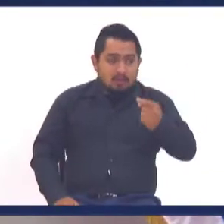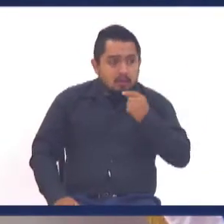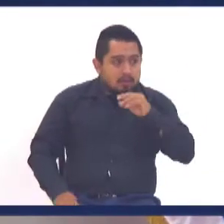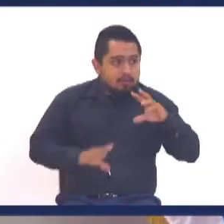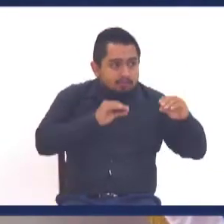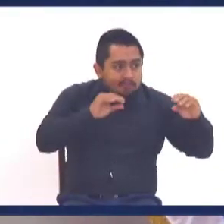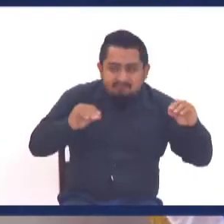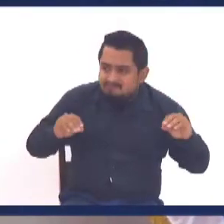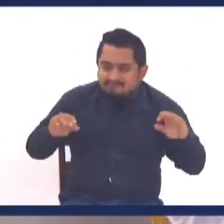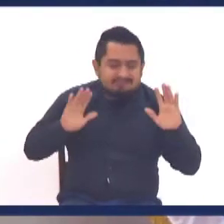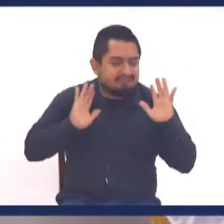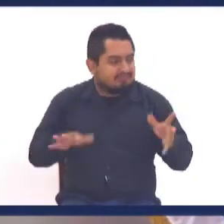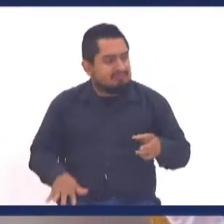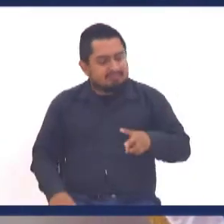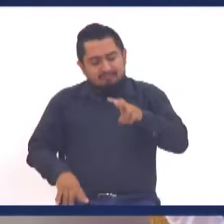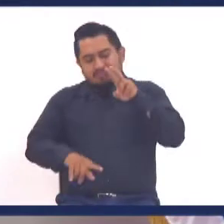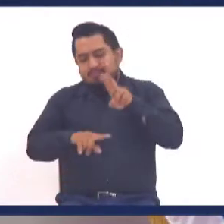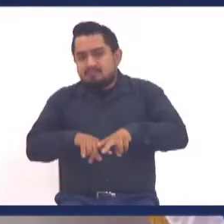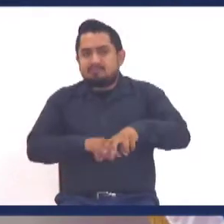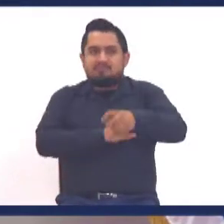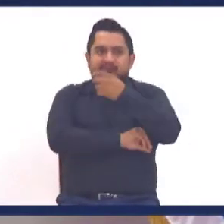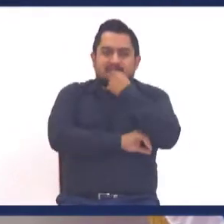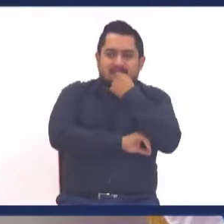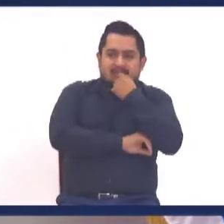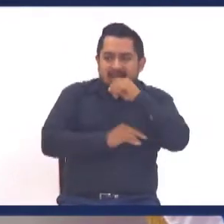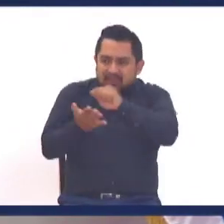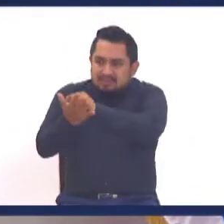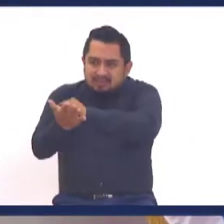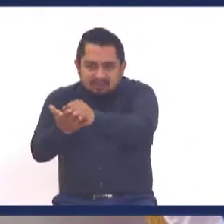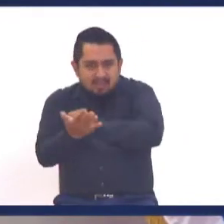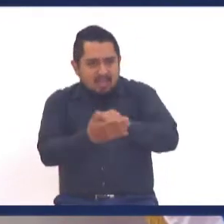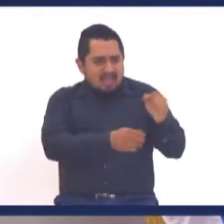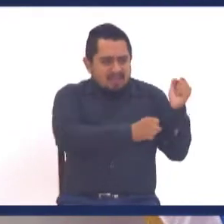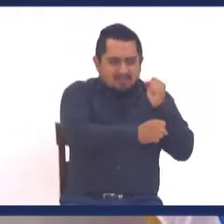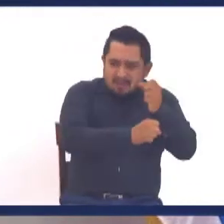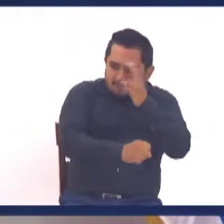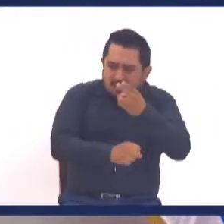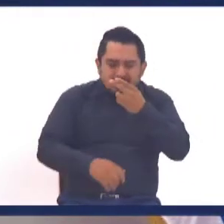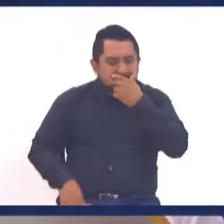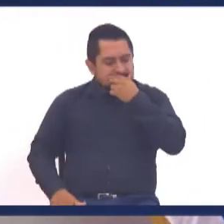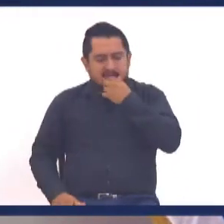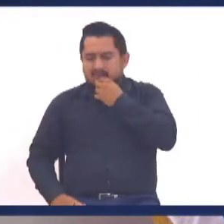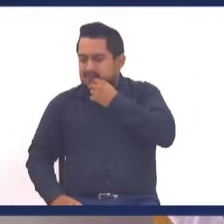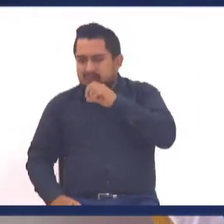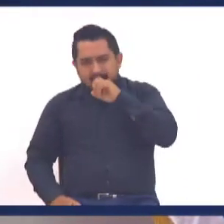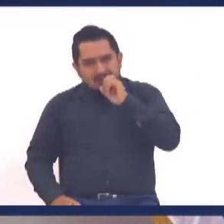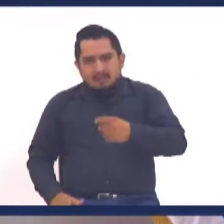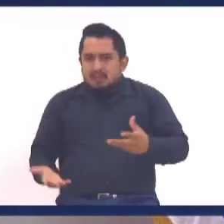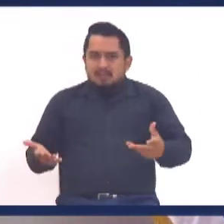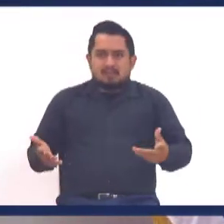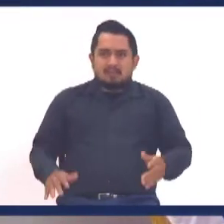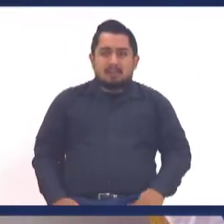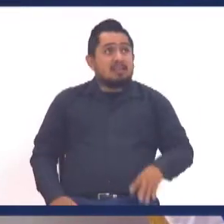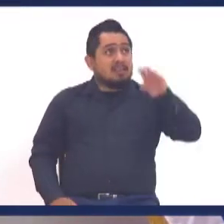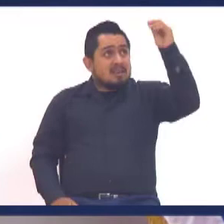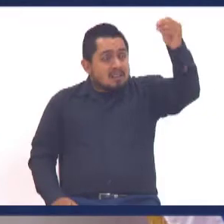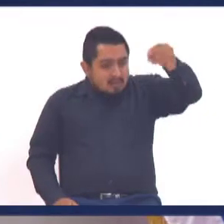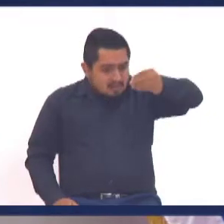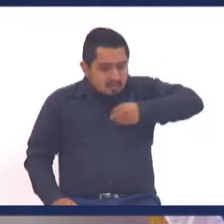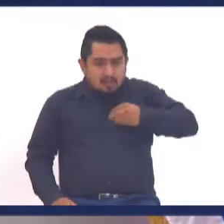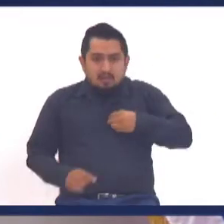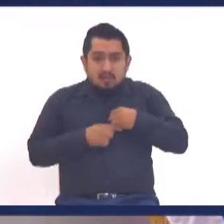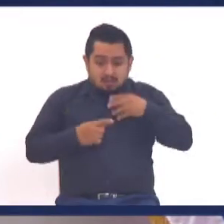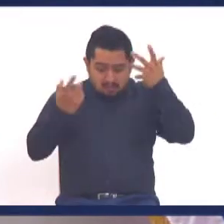muer nadie levantaba ya la lavada no es lo mismo ya la limpieza no lo mismo pero con algo del cielo en nuestra vida